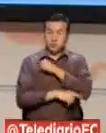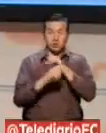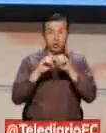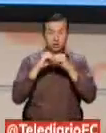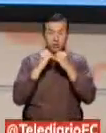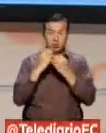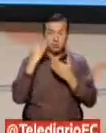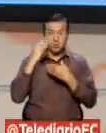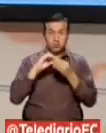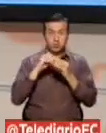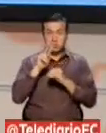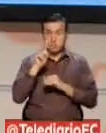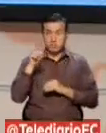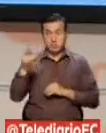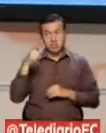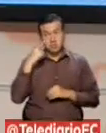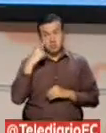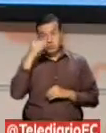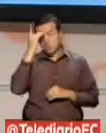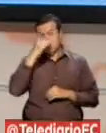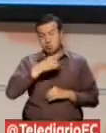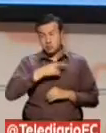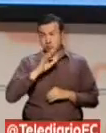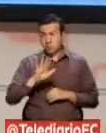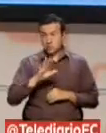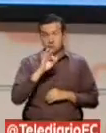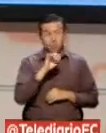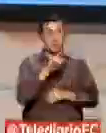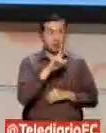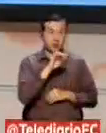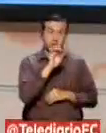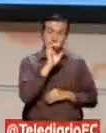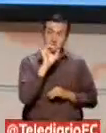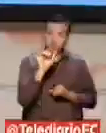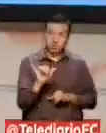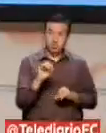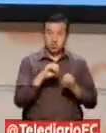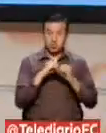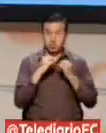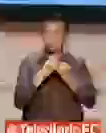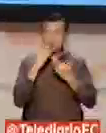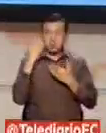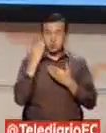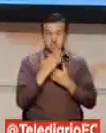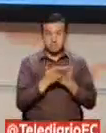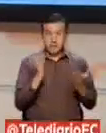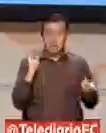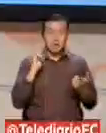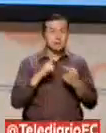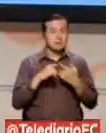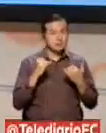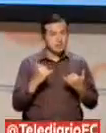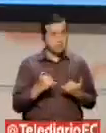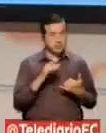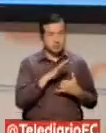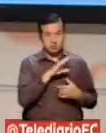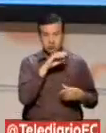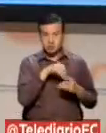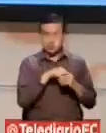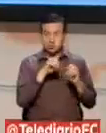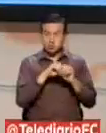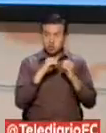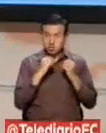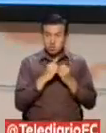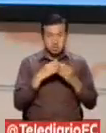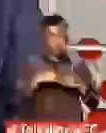creo, y allá que definan si es que Flores se queda o no se queda en el movimiento, pero por lo pronto su permanencia en el bloque